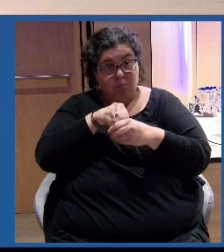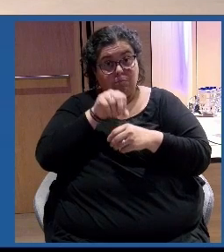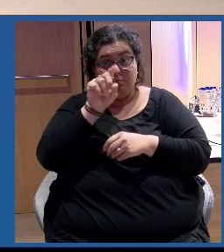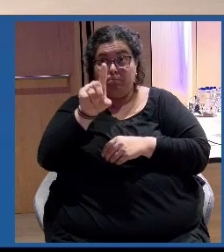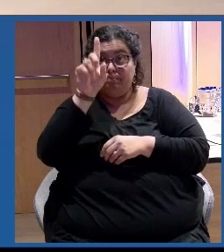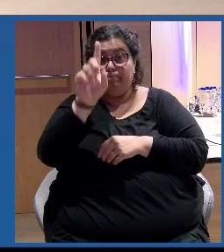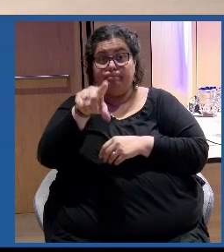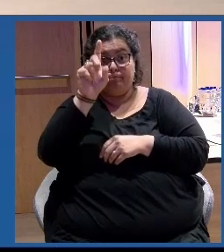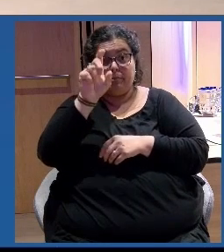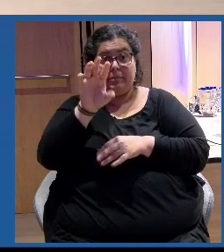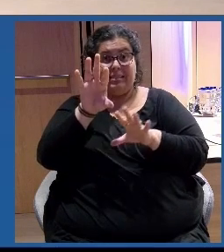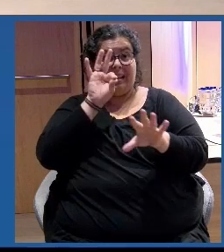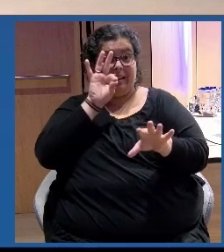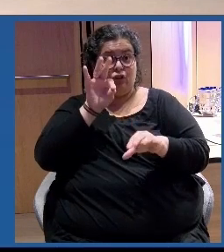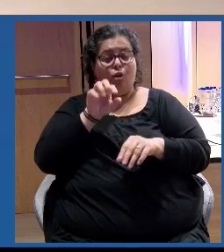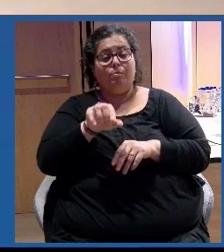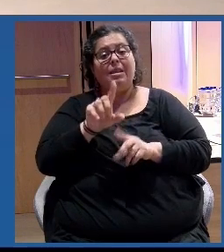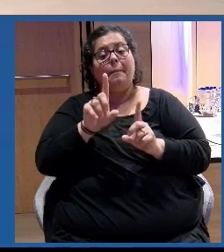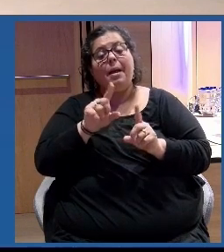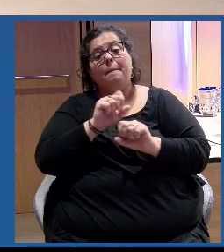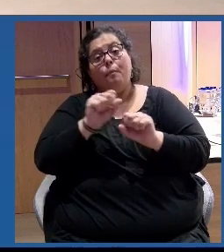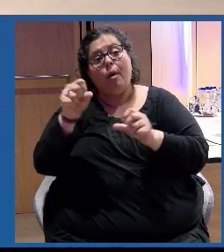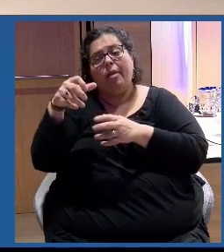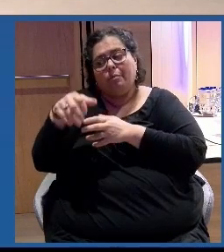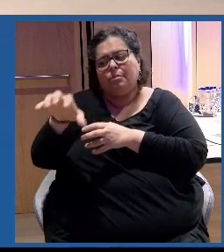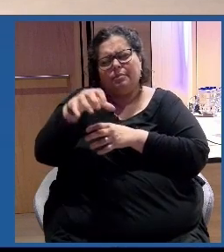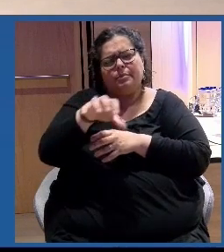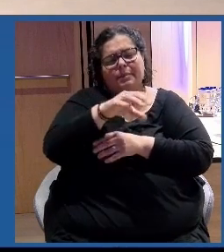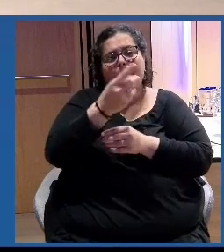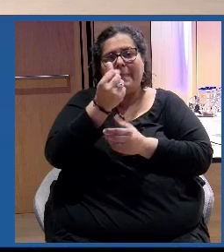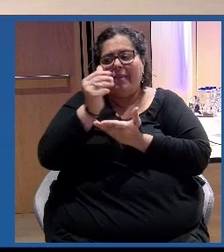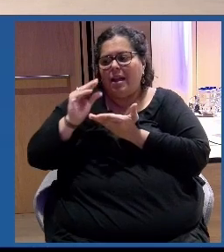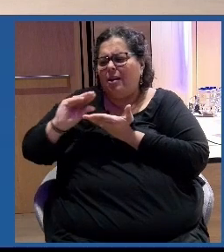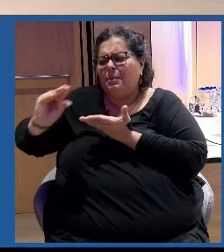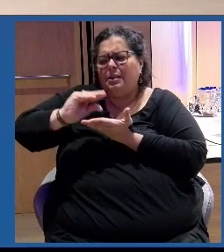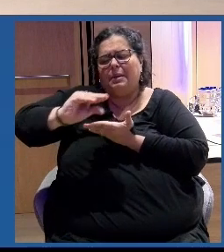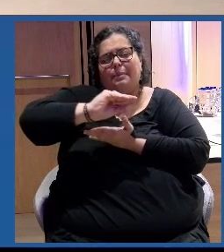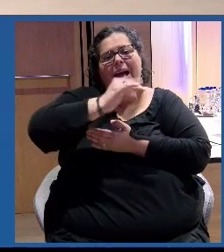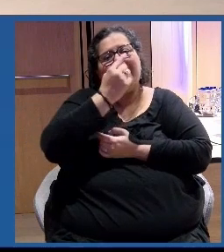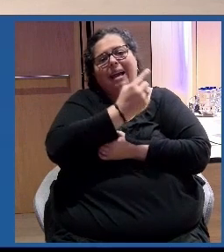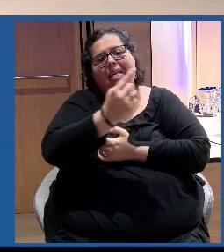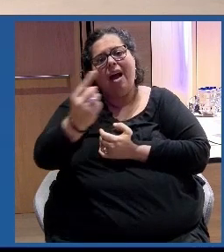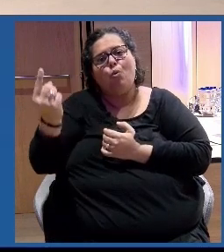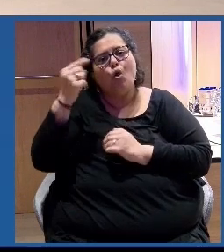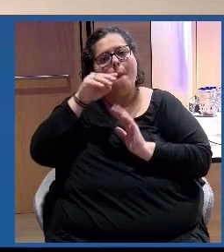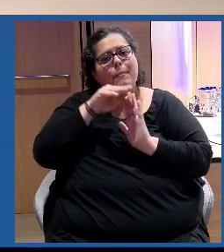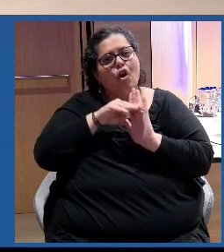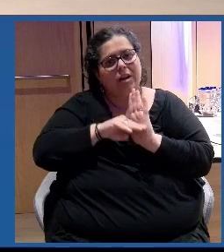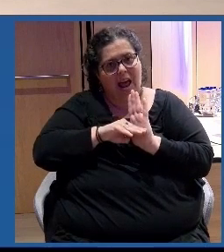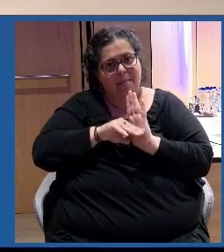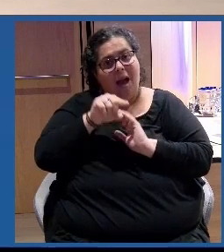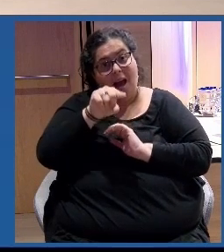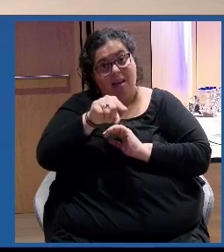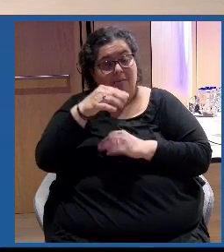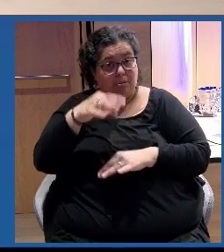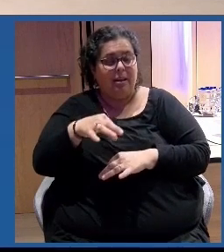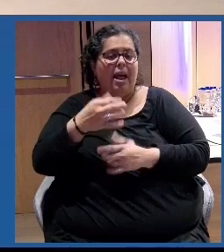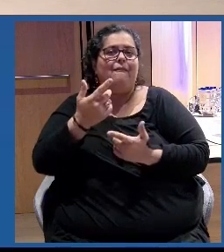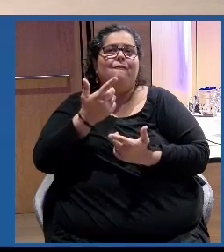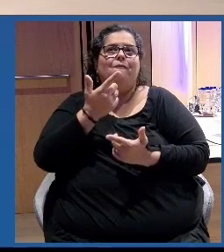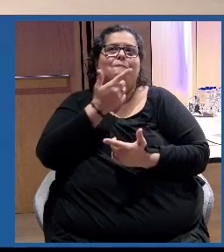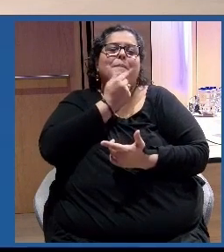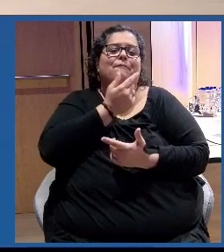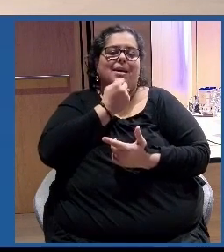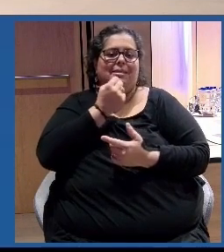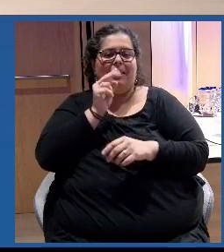selección. Después podemos ver las partidas desagregadas por programas, que es la forma en que en Argentina se reflejan las políticas públicas, o la forma más fácil de llegar